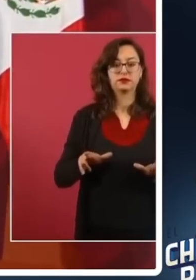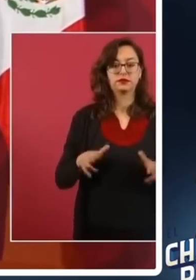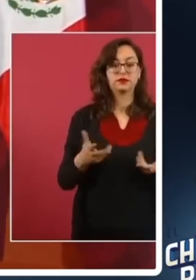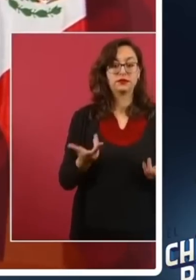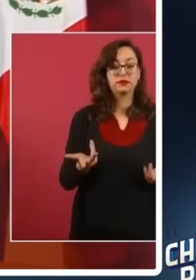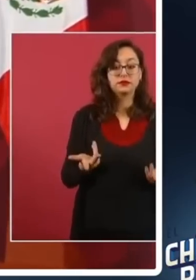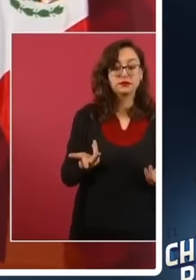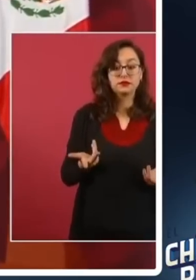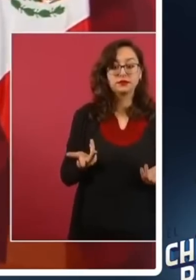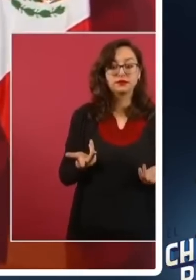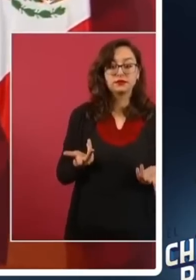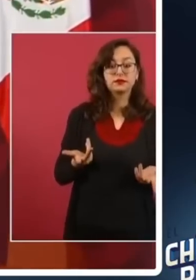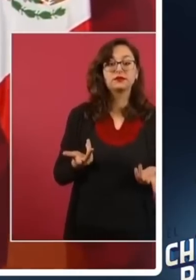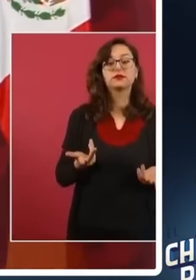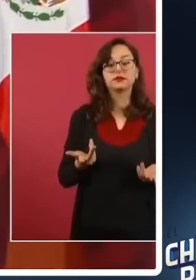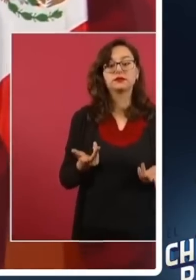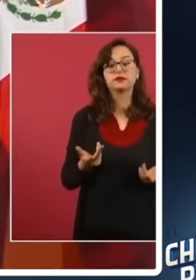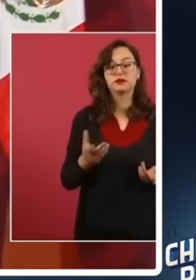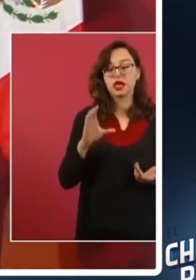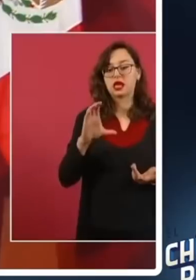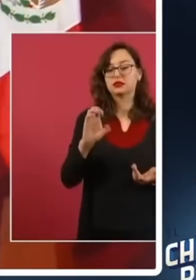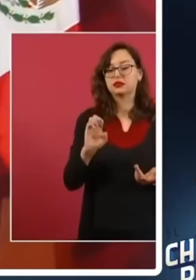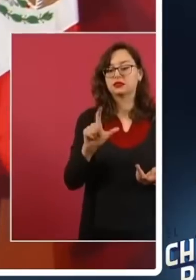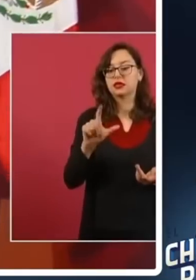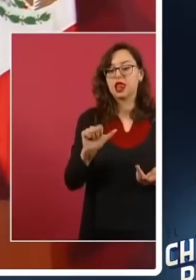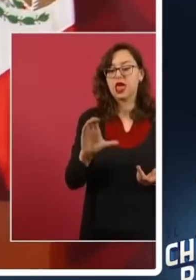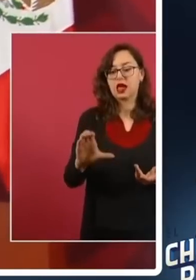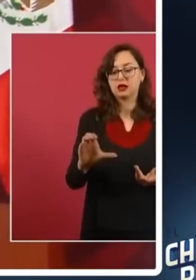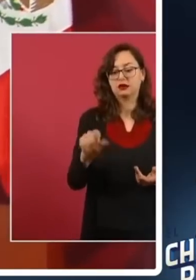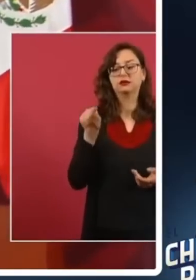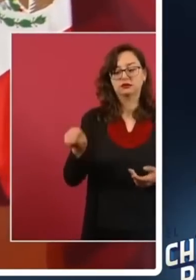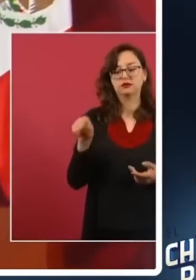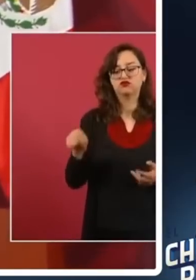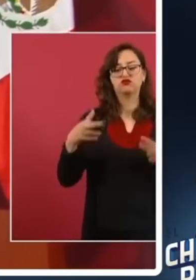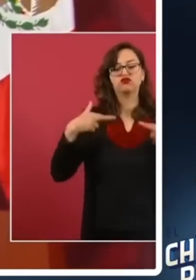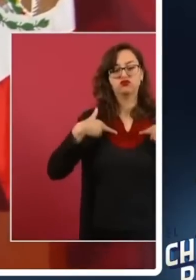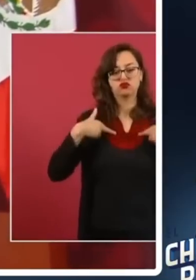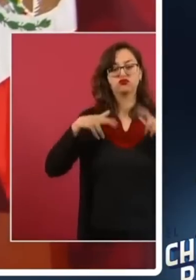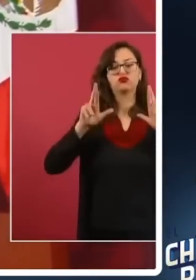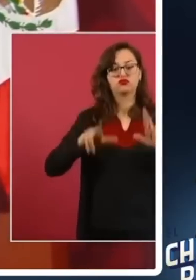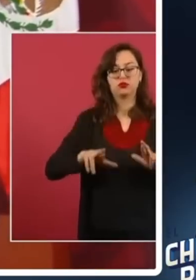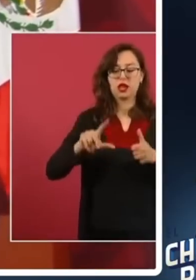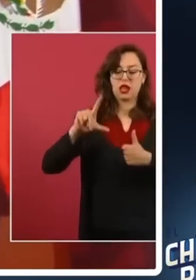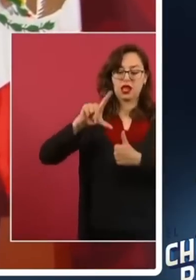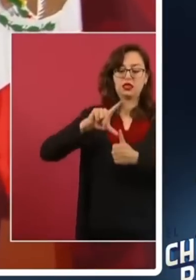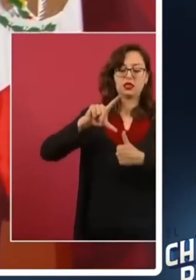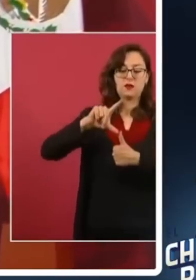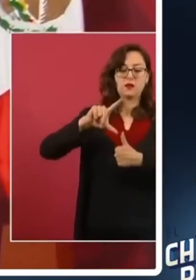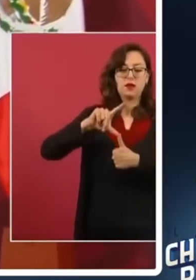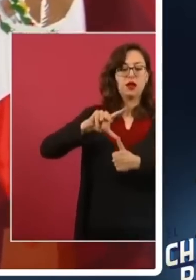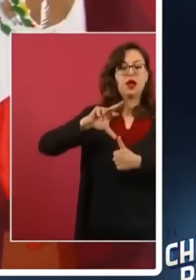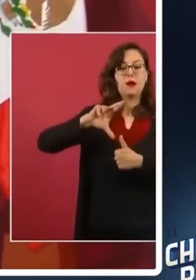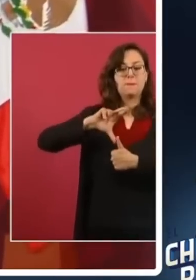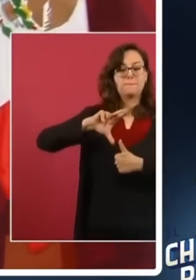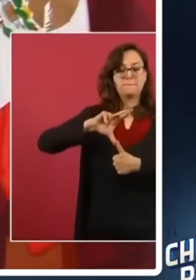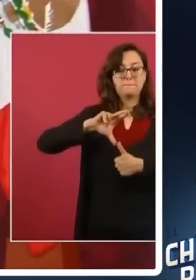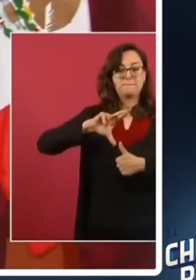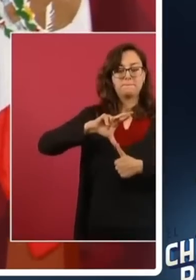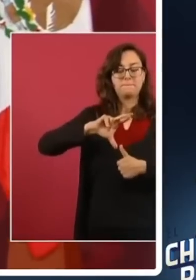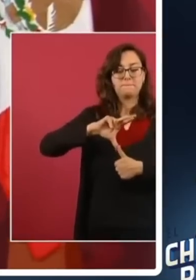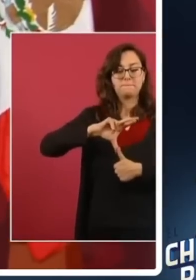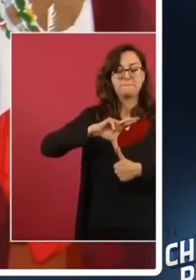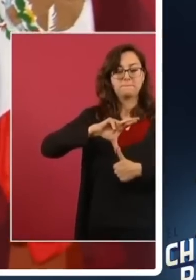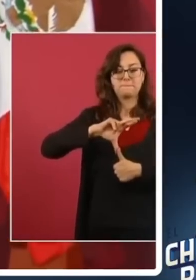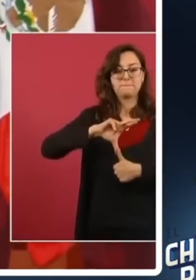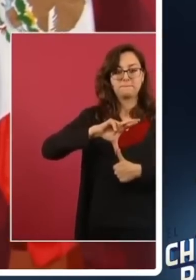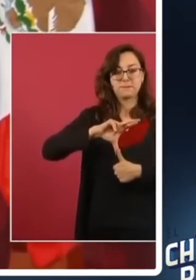sí de la celac y de los países de américa latina y del caribe lo que fue méxico ya